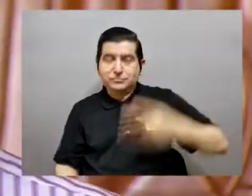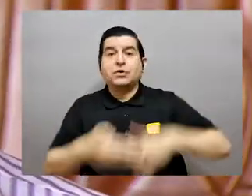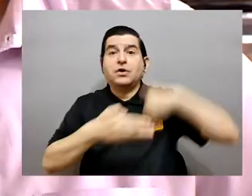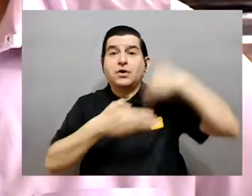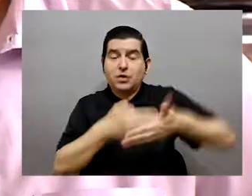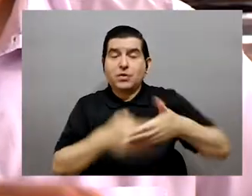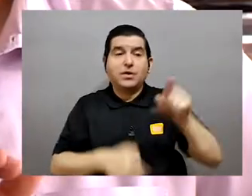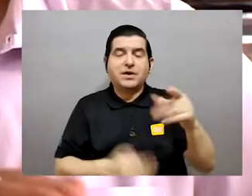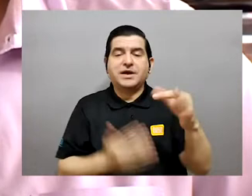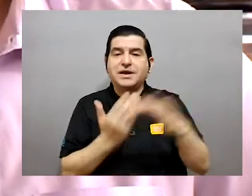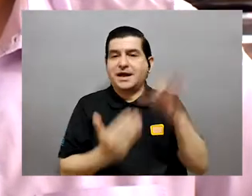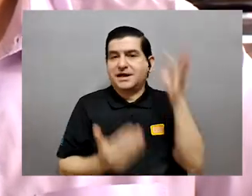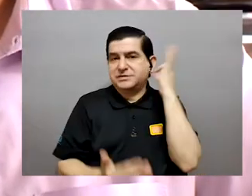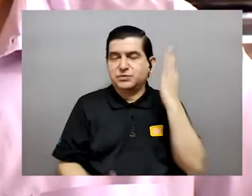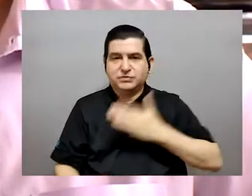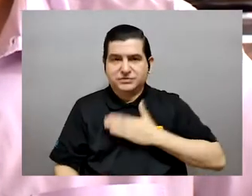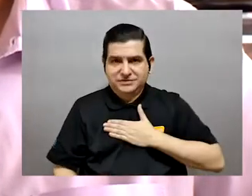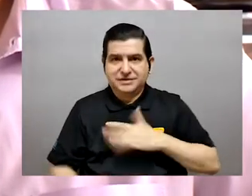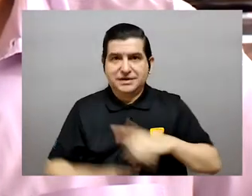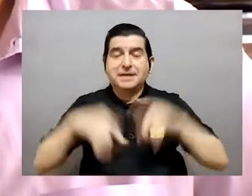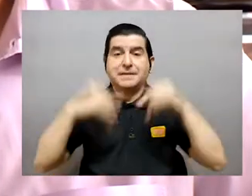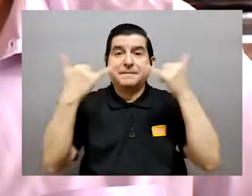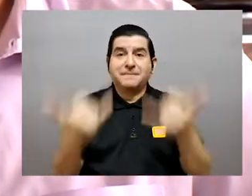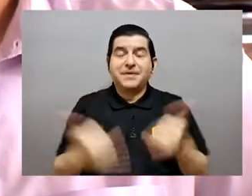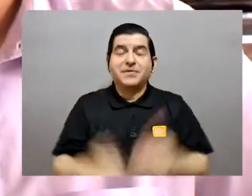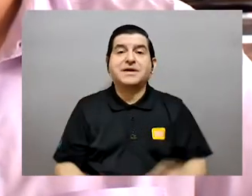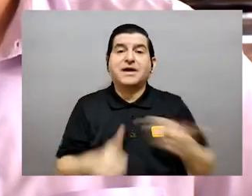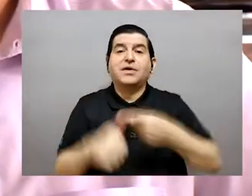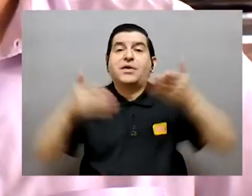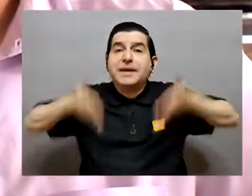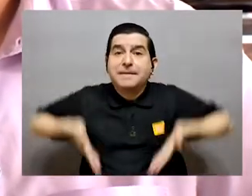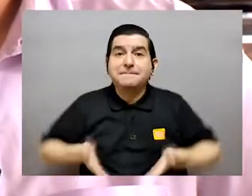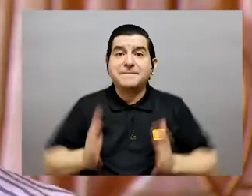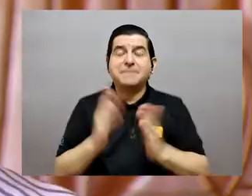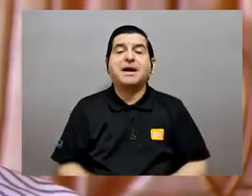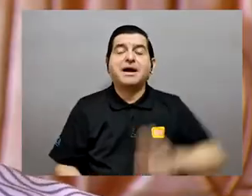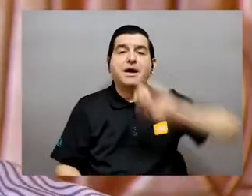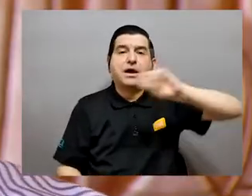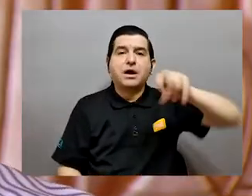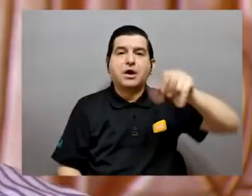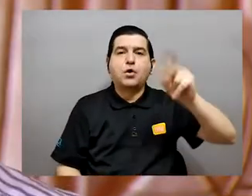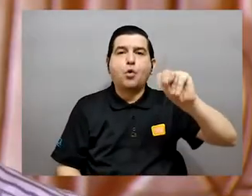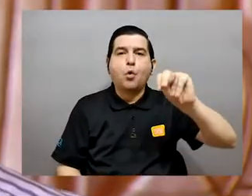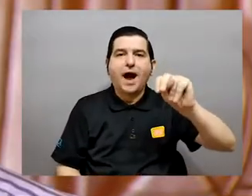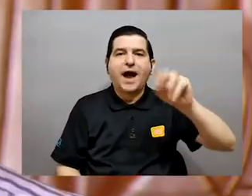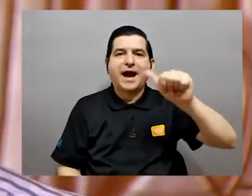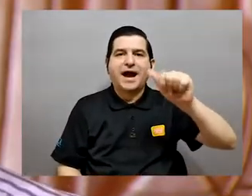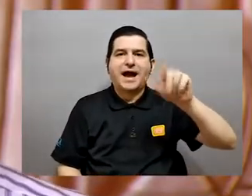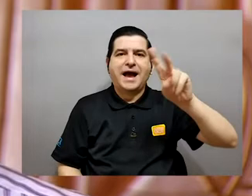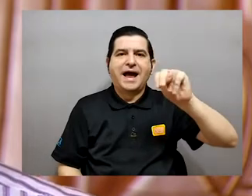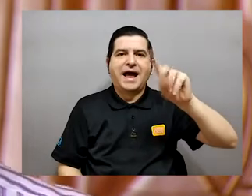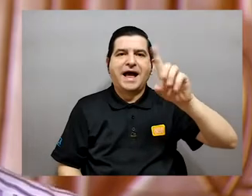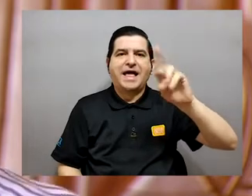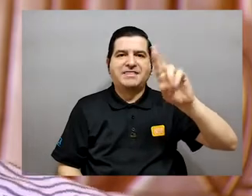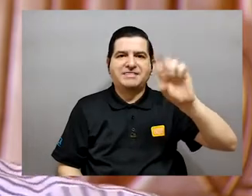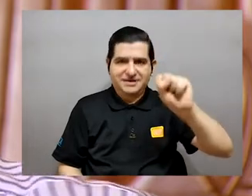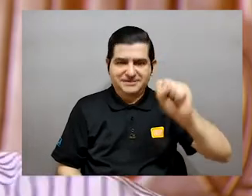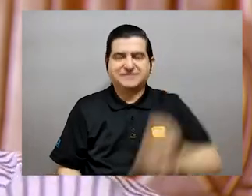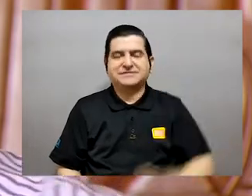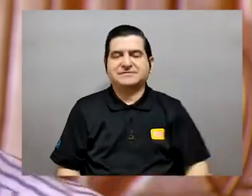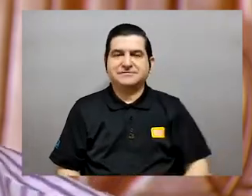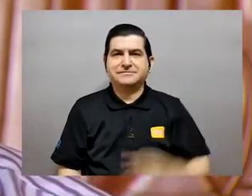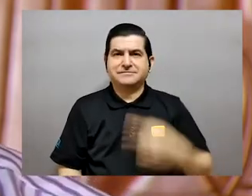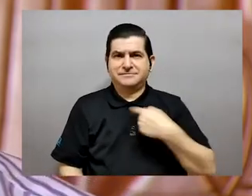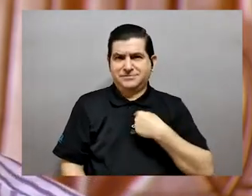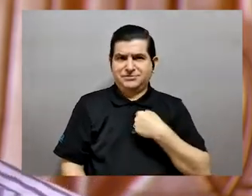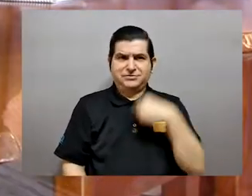a consulta... Un macho precioso. Sí, a la Moreno Cañas, las enfermeras llegaban y me lo robaban. Se lo agarraban y decían,